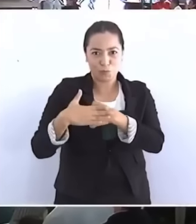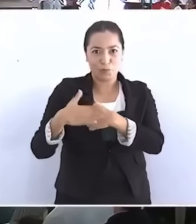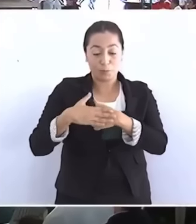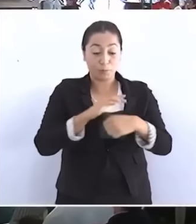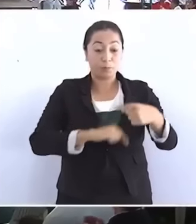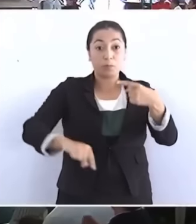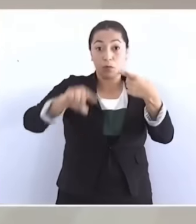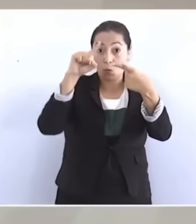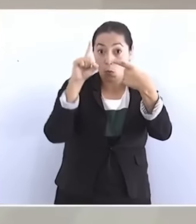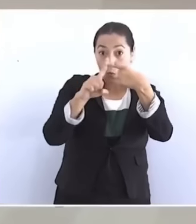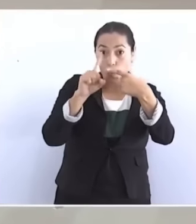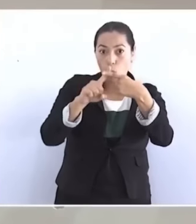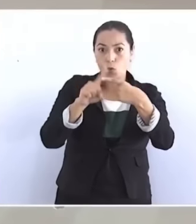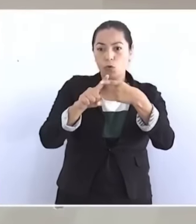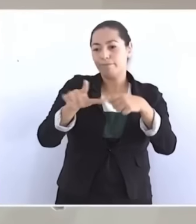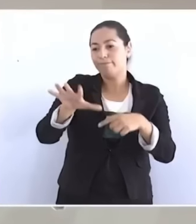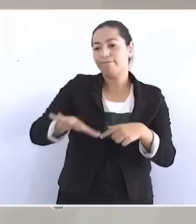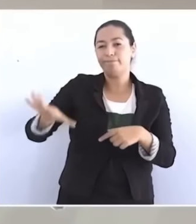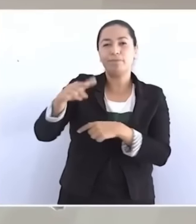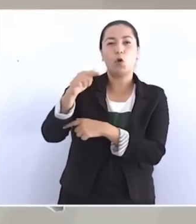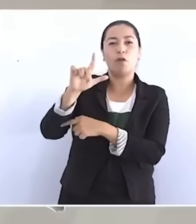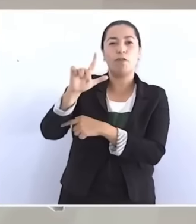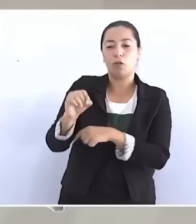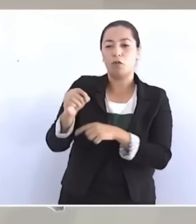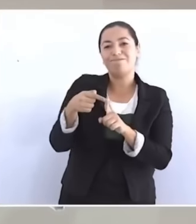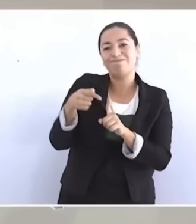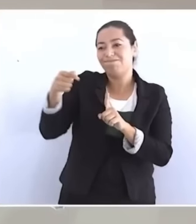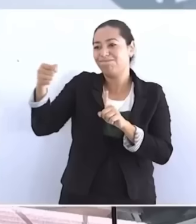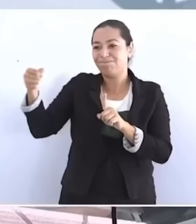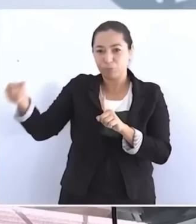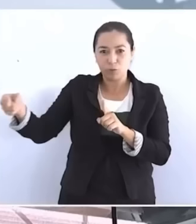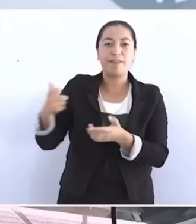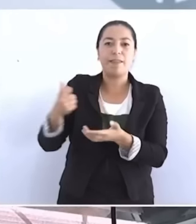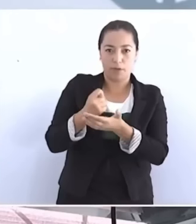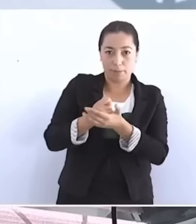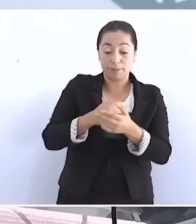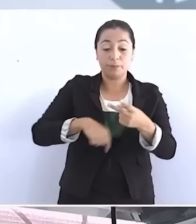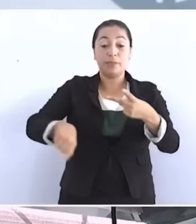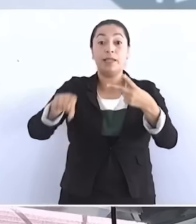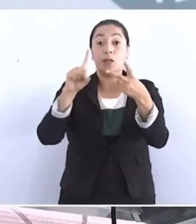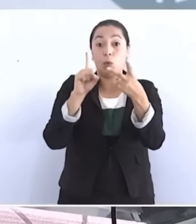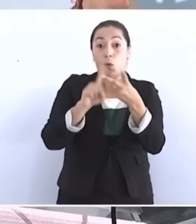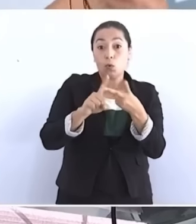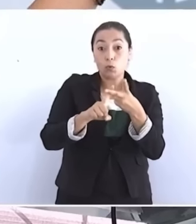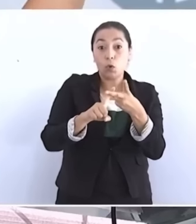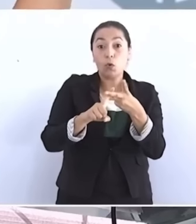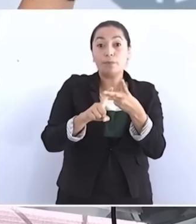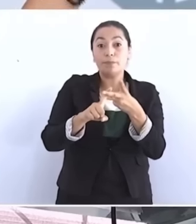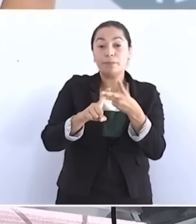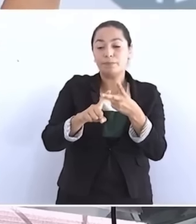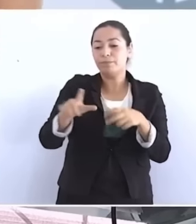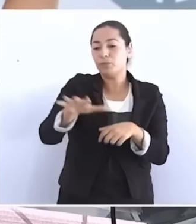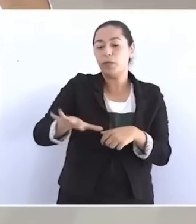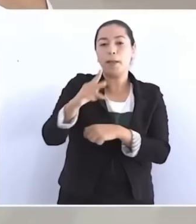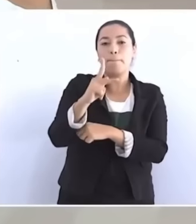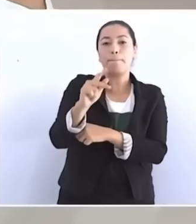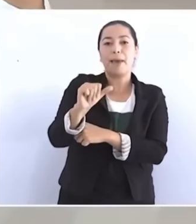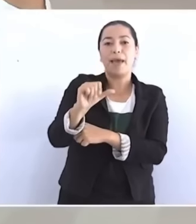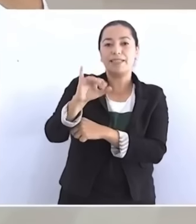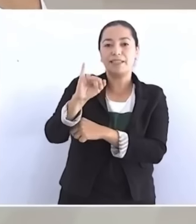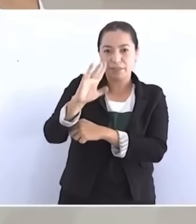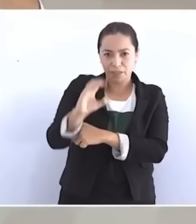Uno por el Golfo hacia Tamaulipas. Y el otro por el Pacífico. Va a pasar